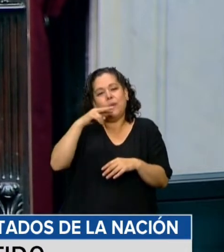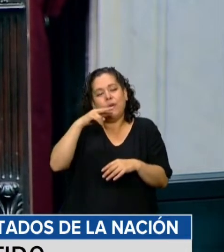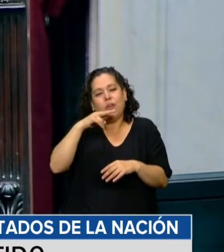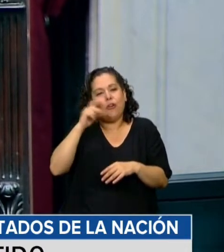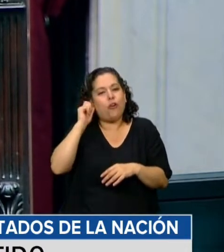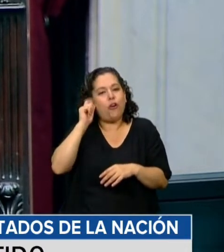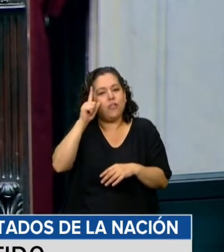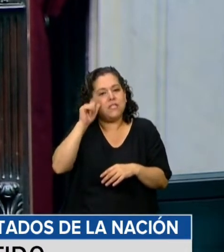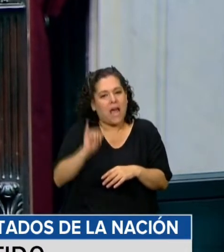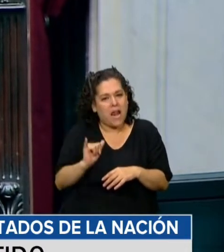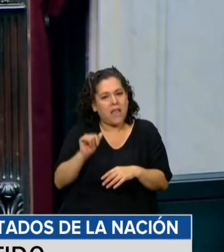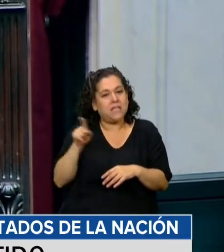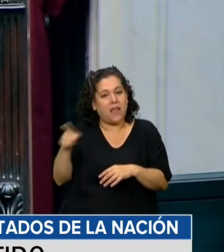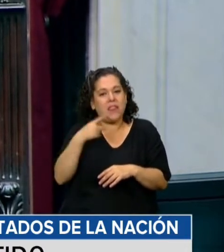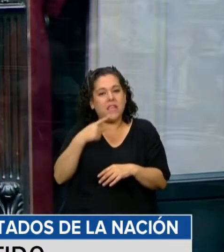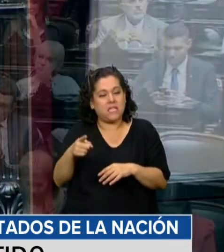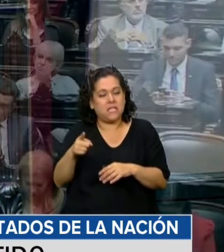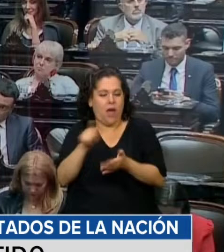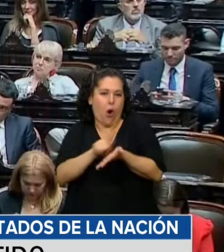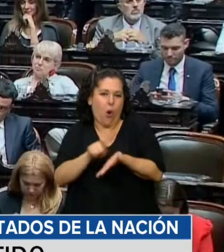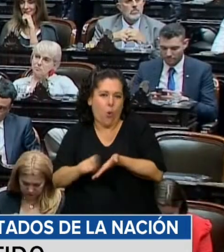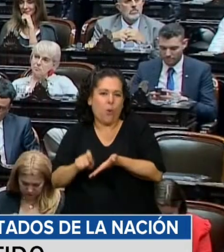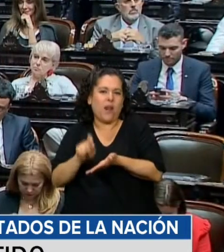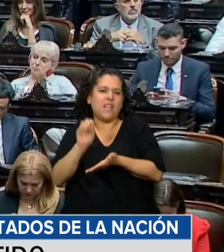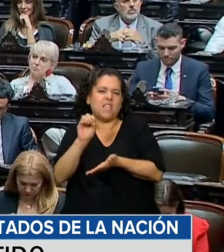su obra La Revolución: